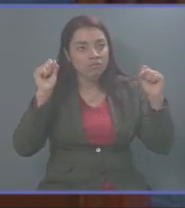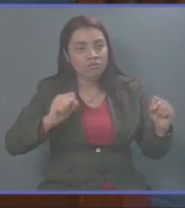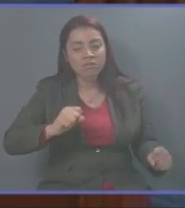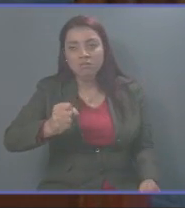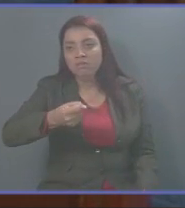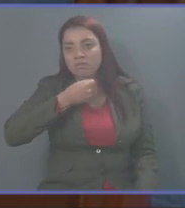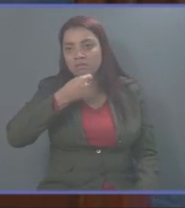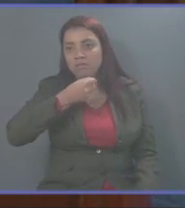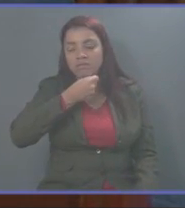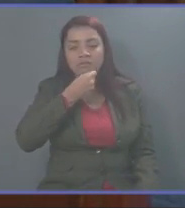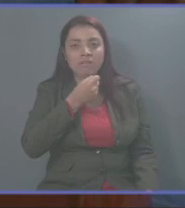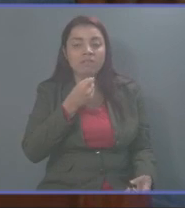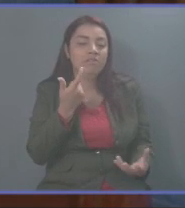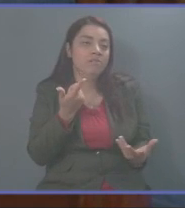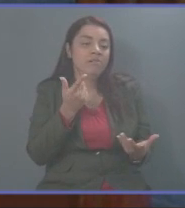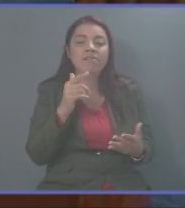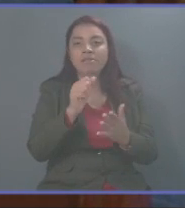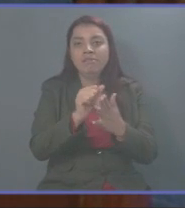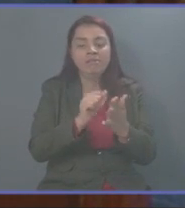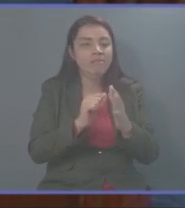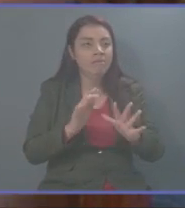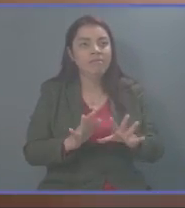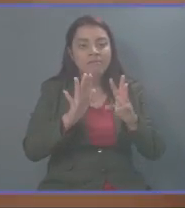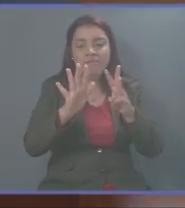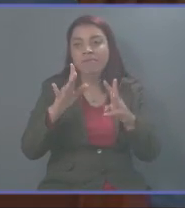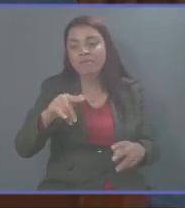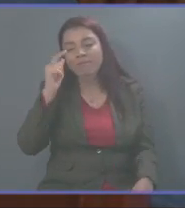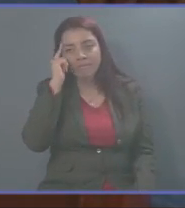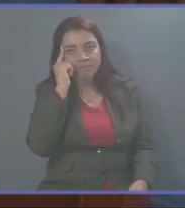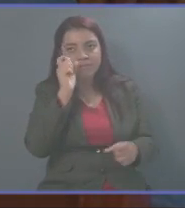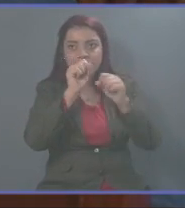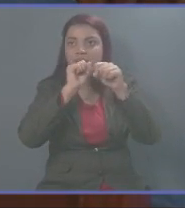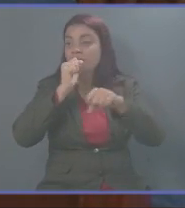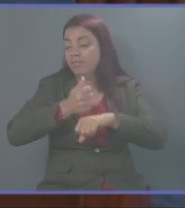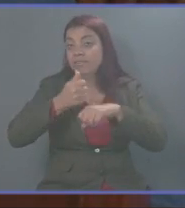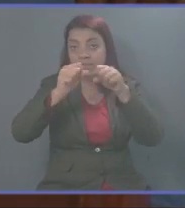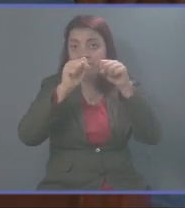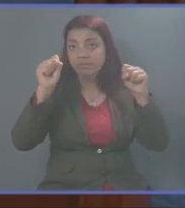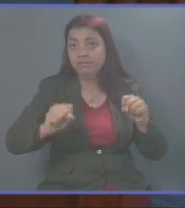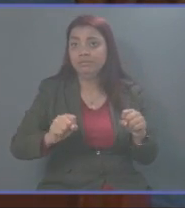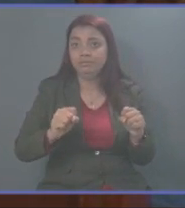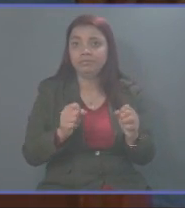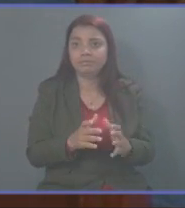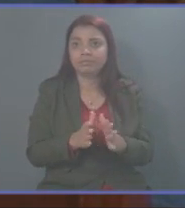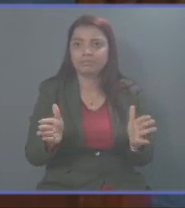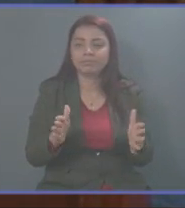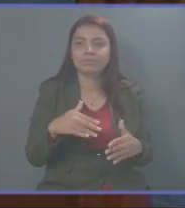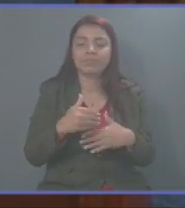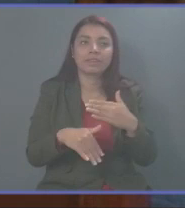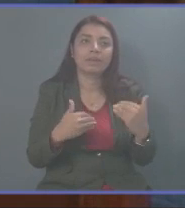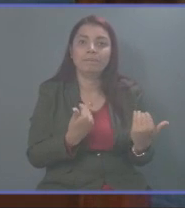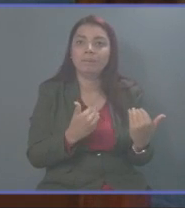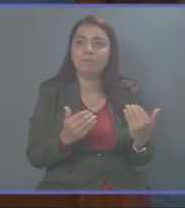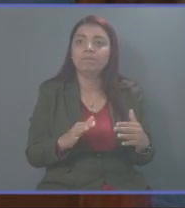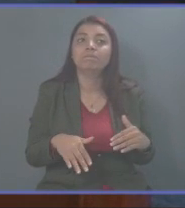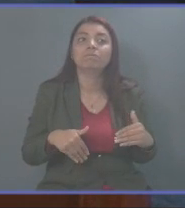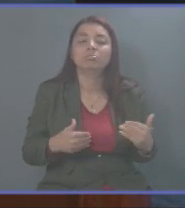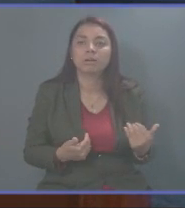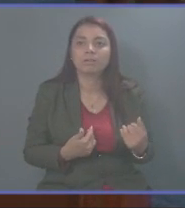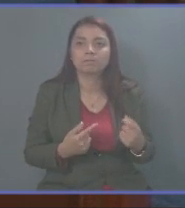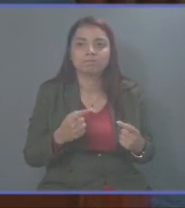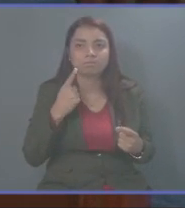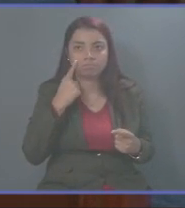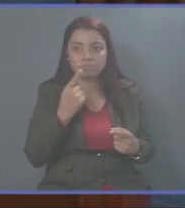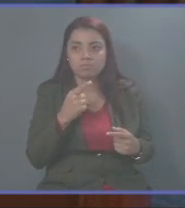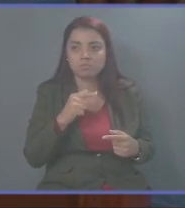información de la gestión integral de residuos. Artículo 18. Se crea el sistema de información de la gestión integral de residuos para la